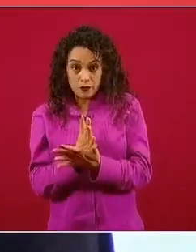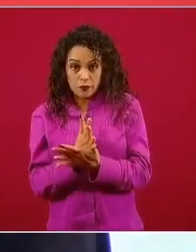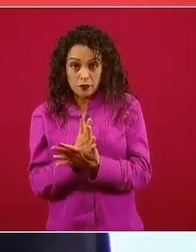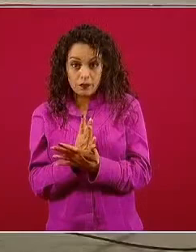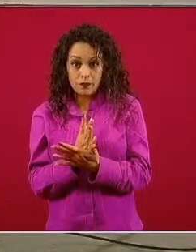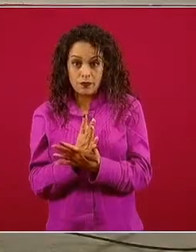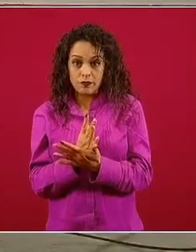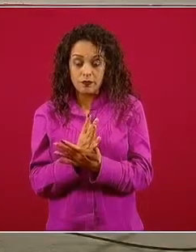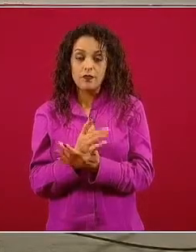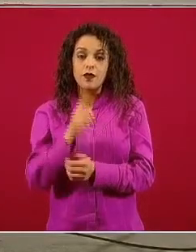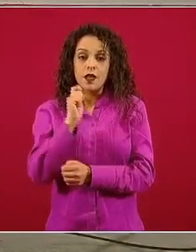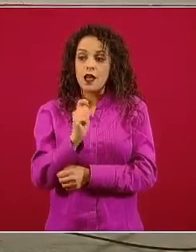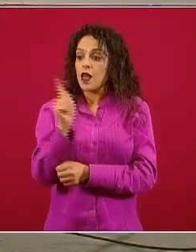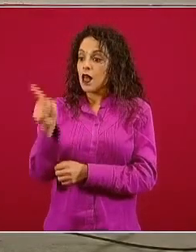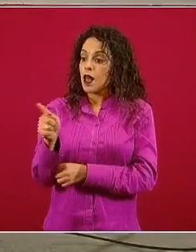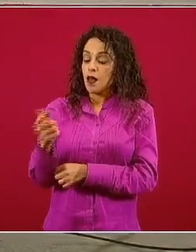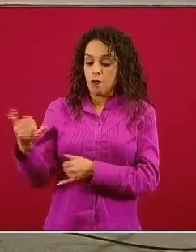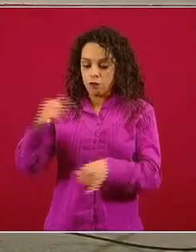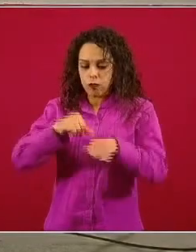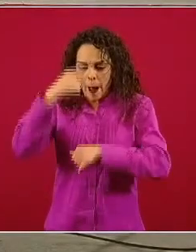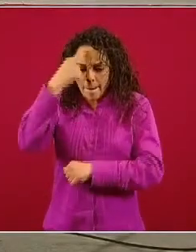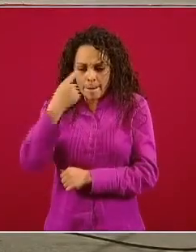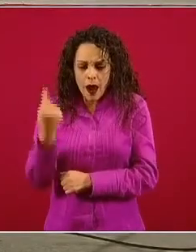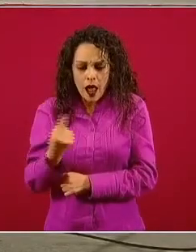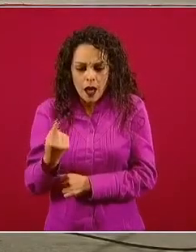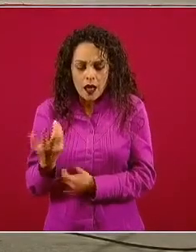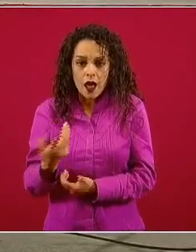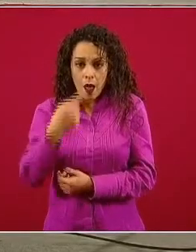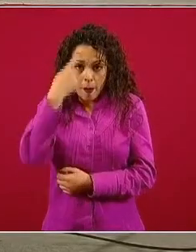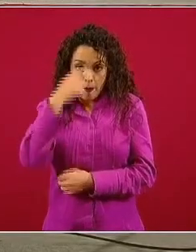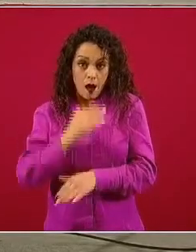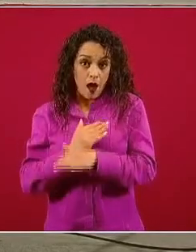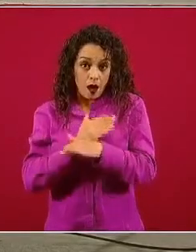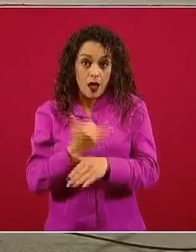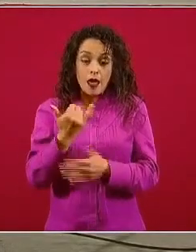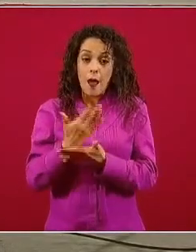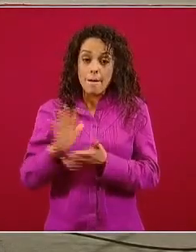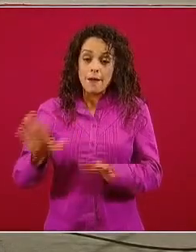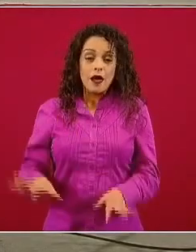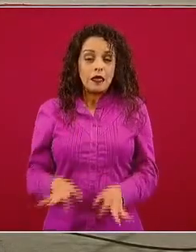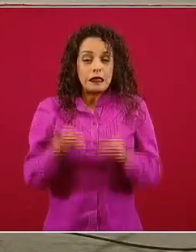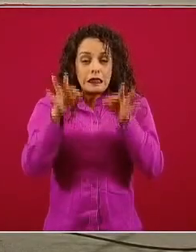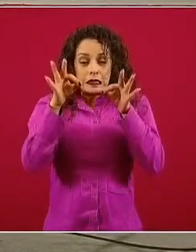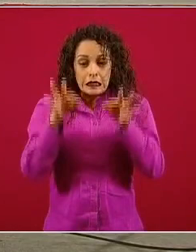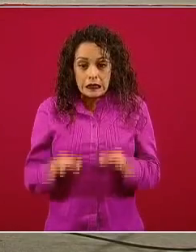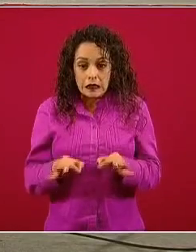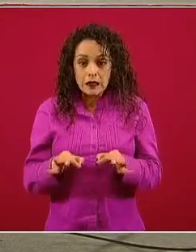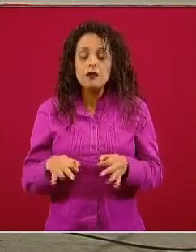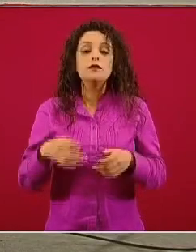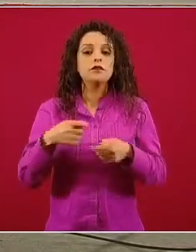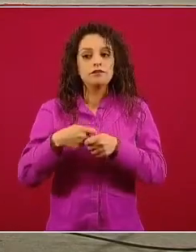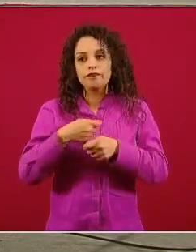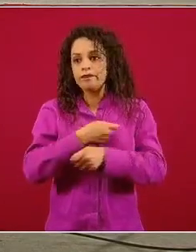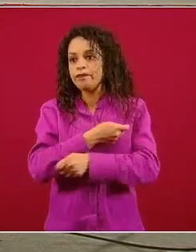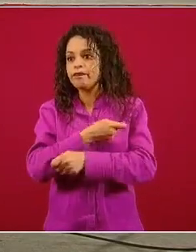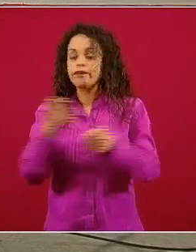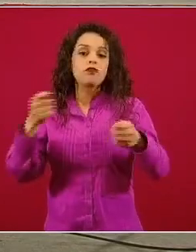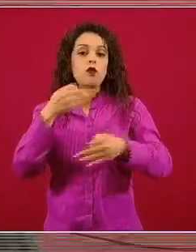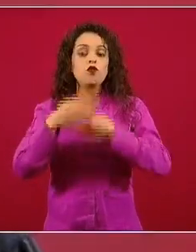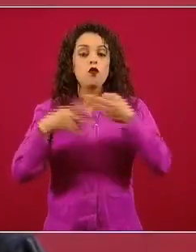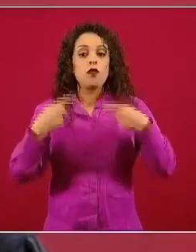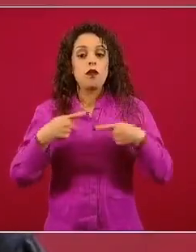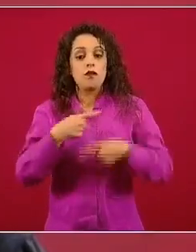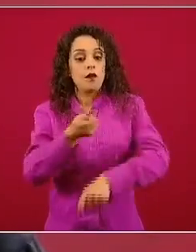que dice que va a lograr, sino también ser eficiente, es decir, que logre esto, pero en campo, o sea, que lo logre en la